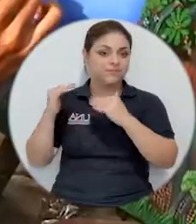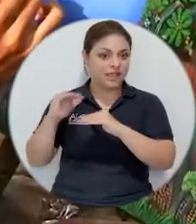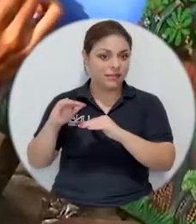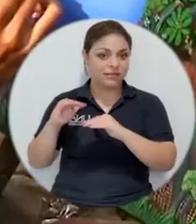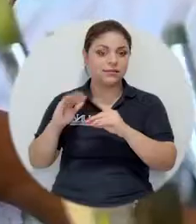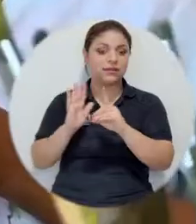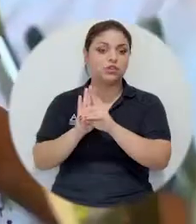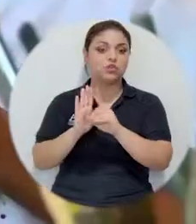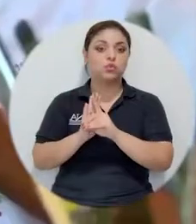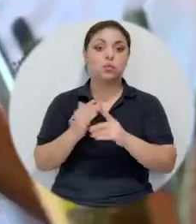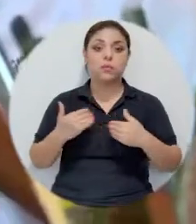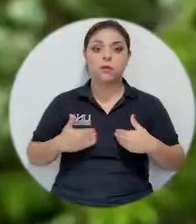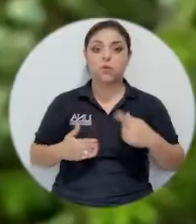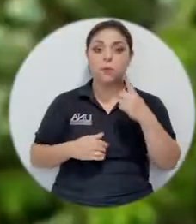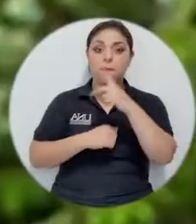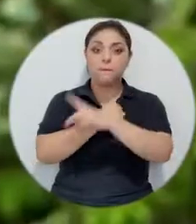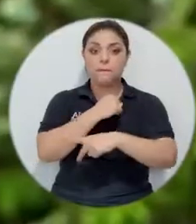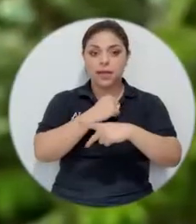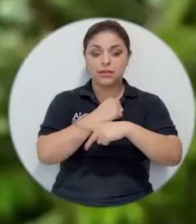humanos que un país como Costa Rica,